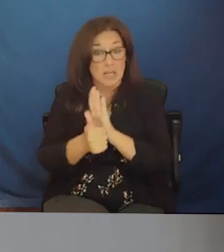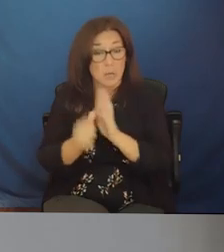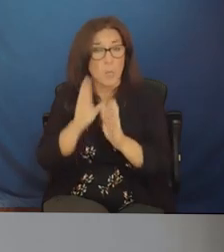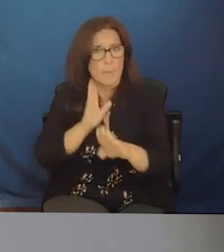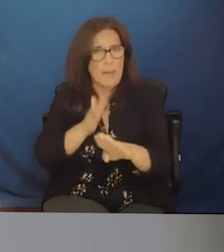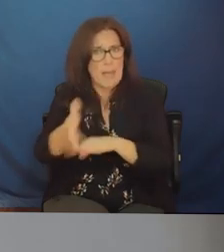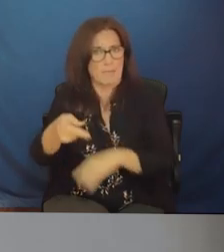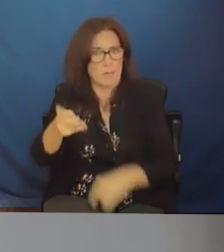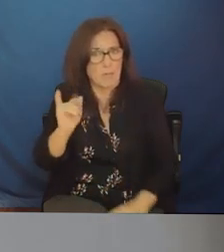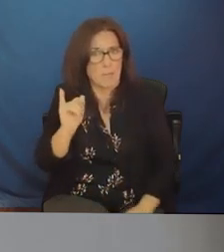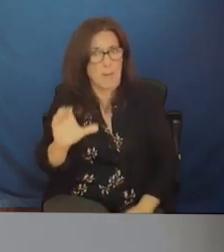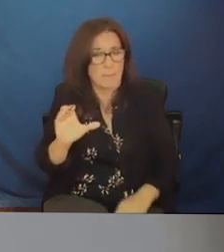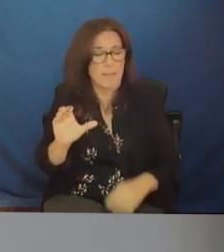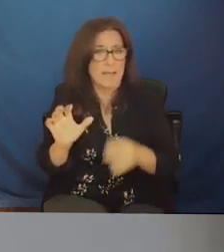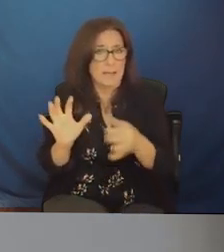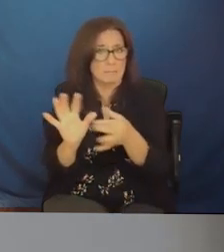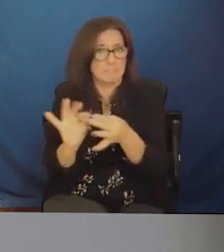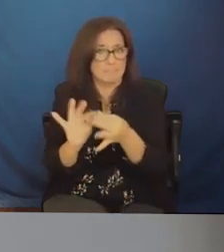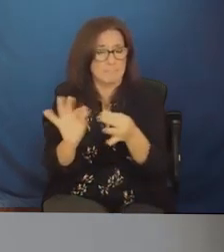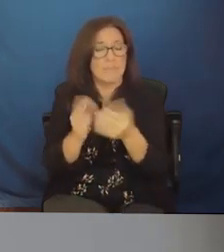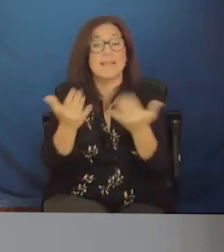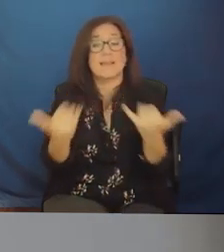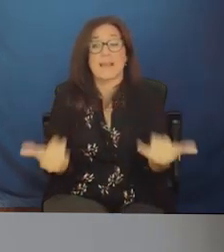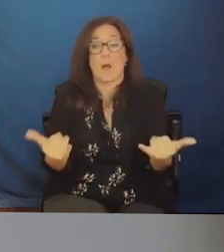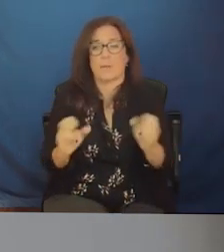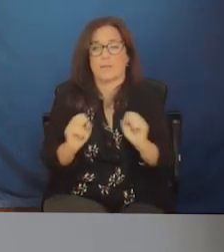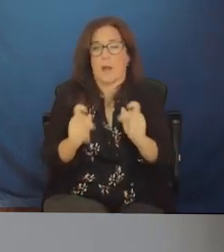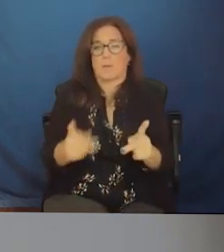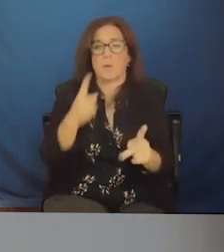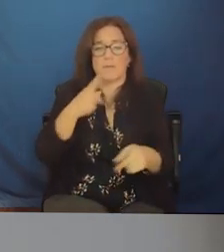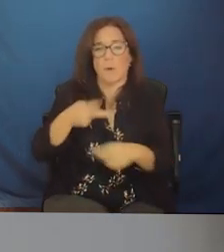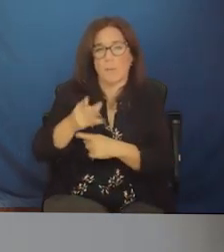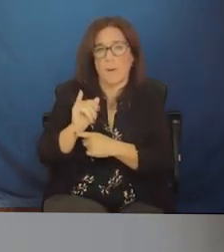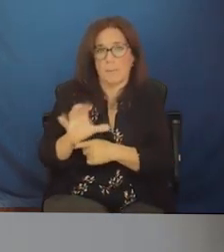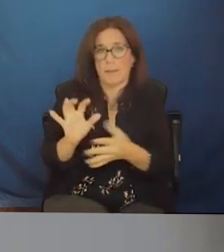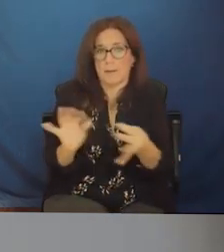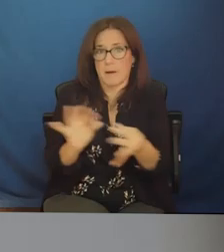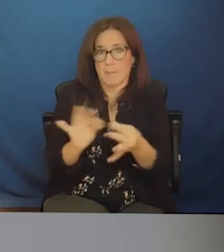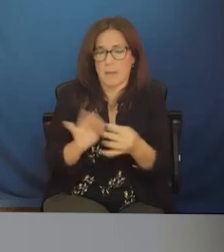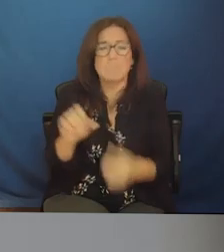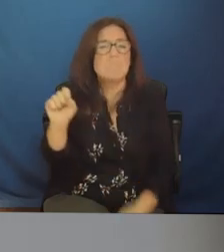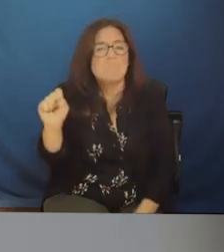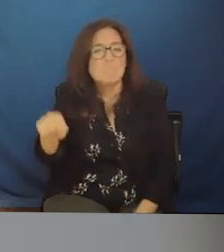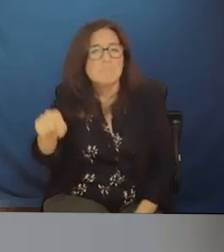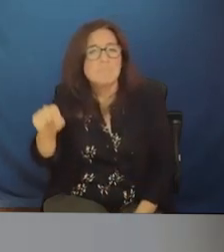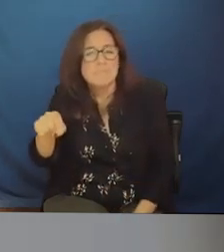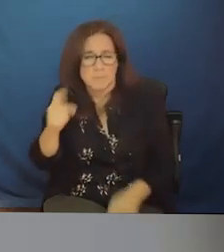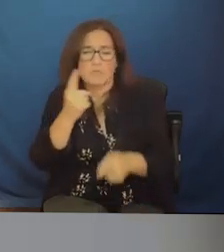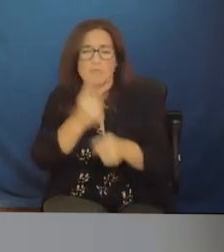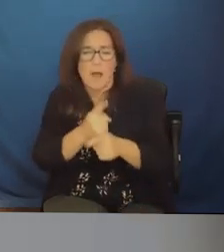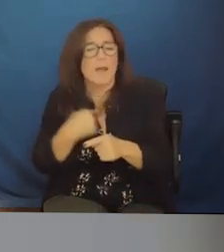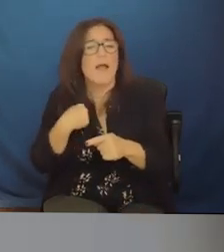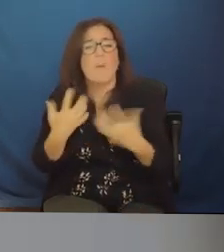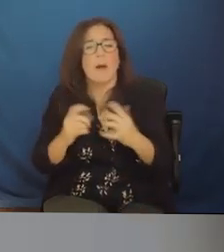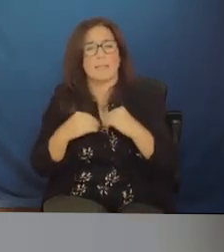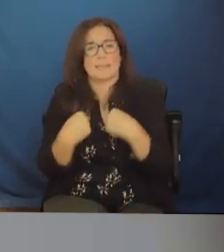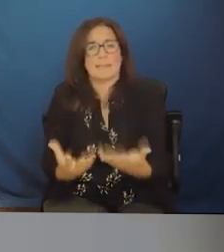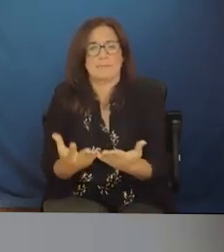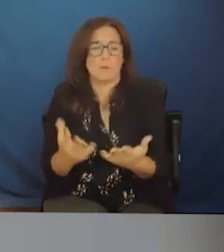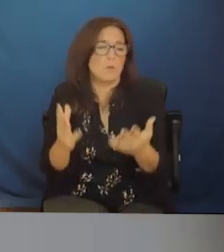después de las de los comentarios del público no bueno pues yo le quería dar a usted la oportunidad